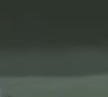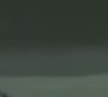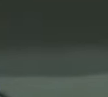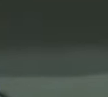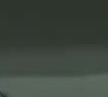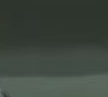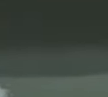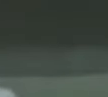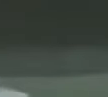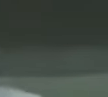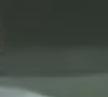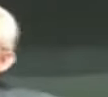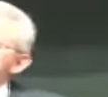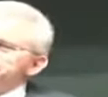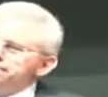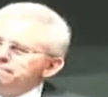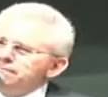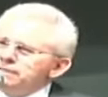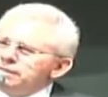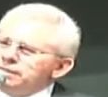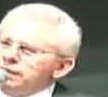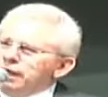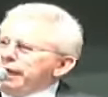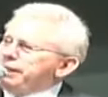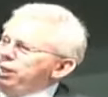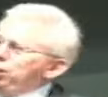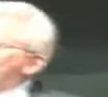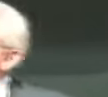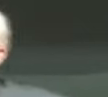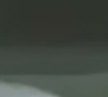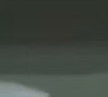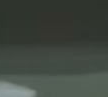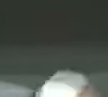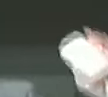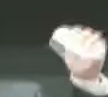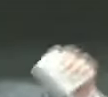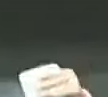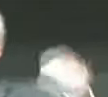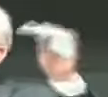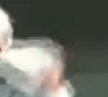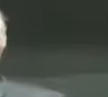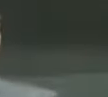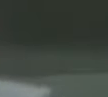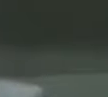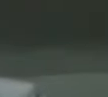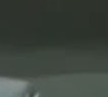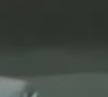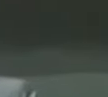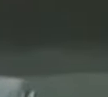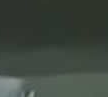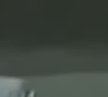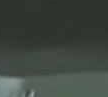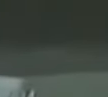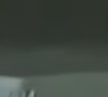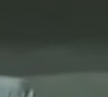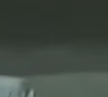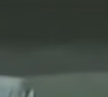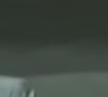Cada uno en particular ha tenido en la vida 15 o 20 o 30 años